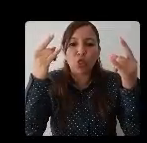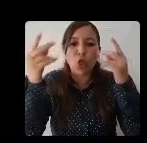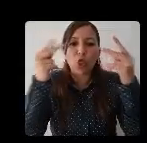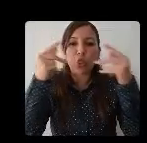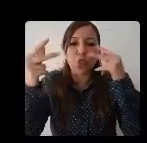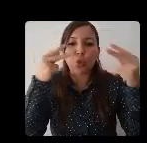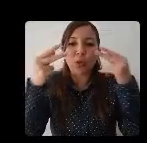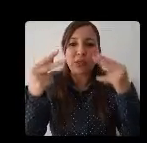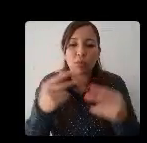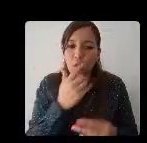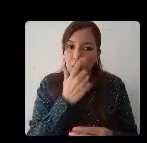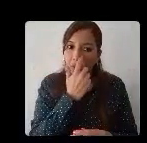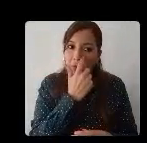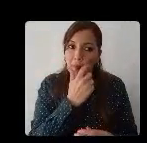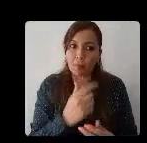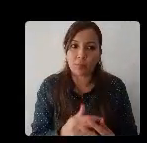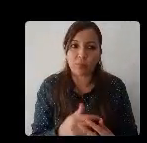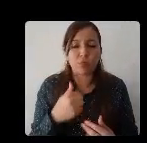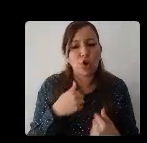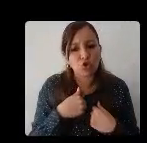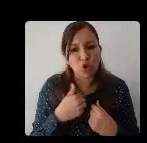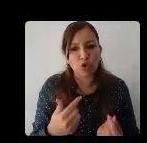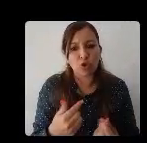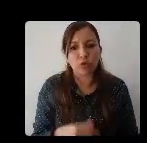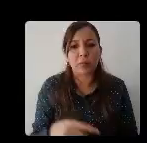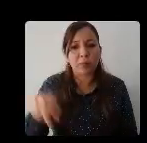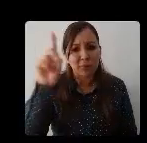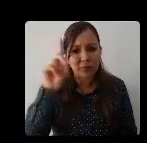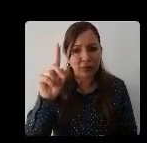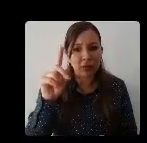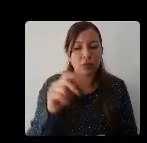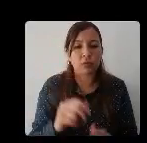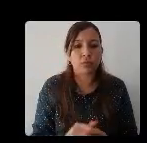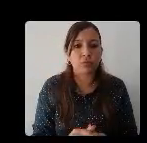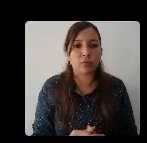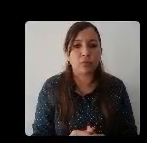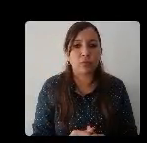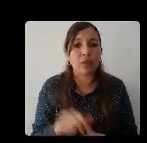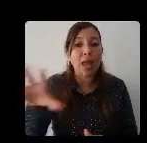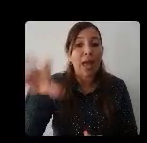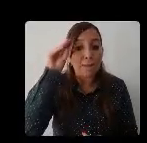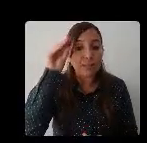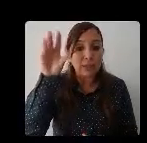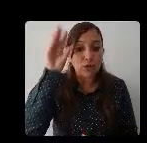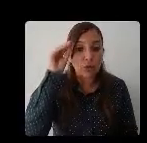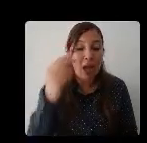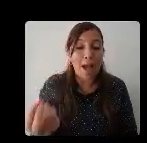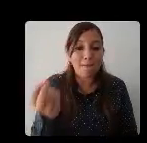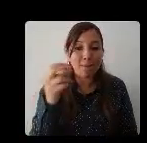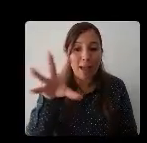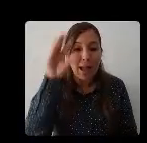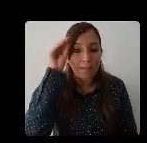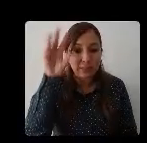primeramente nos hemos capacitado, ¿no? O hemos participado en las capacitaciones que lo han hecho a través